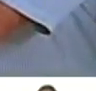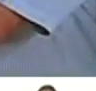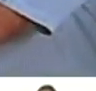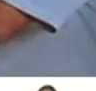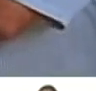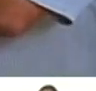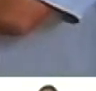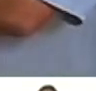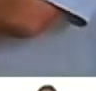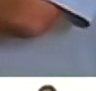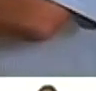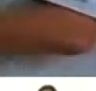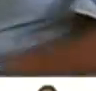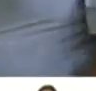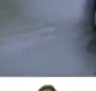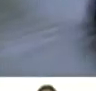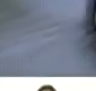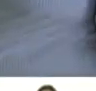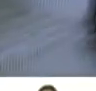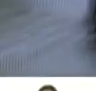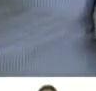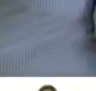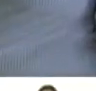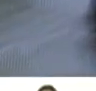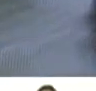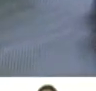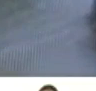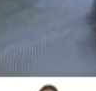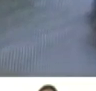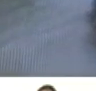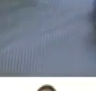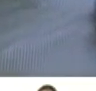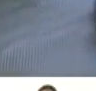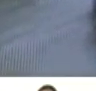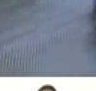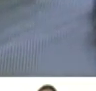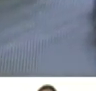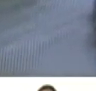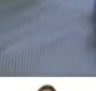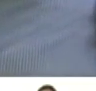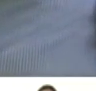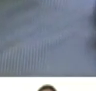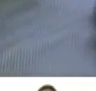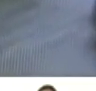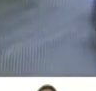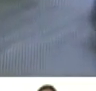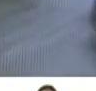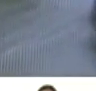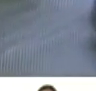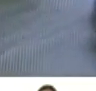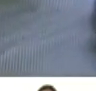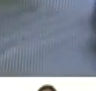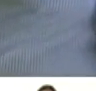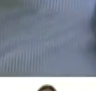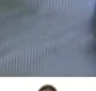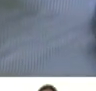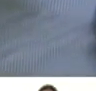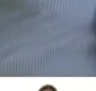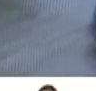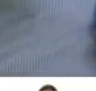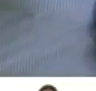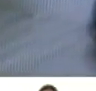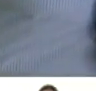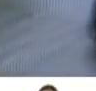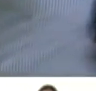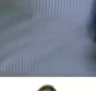compañero gobernador. Muy buenas tardes, señor presidente. Agradecido por el proceso de calificación y certificación de las